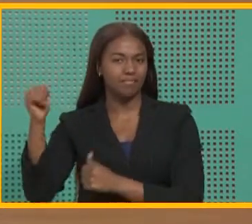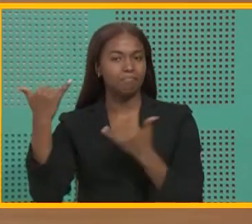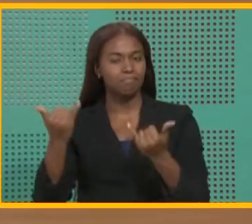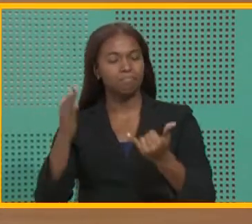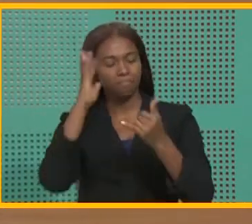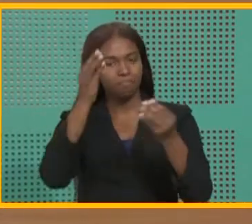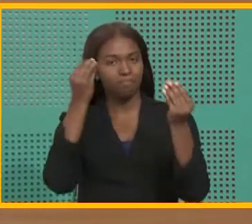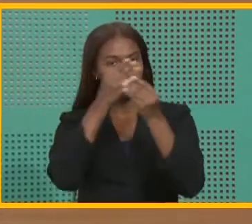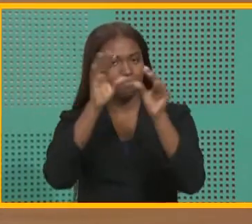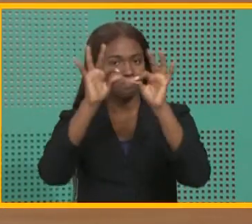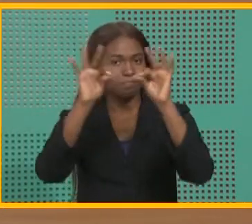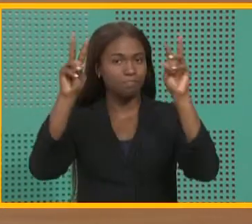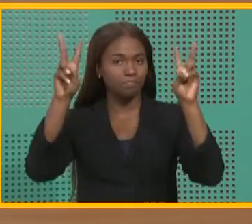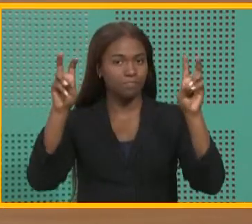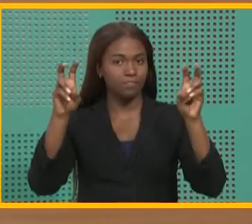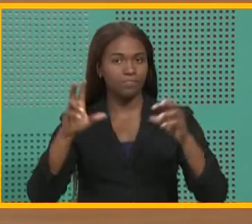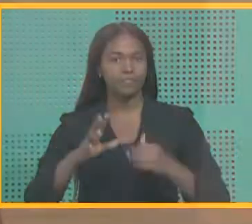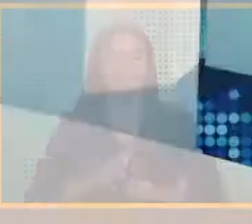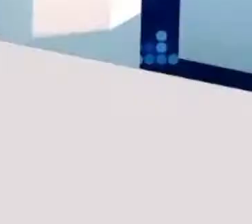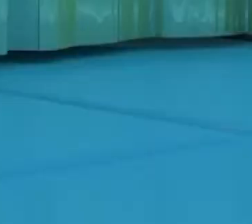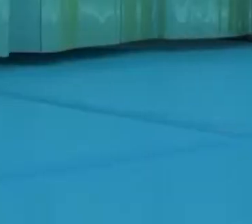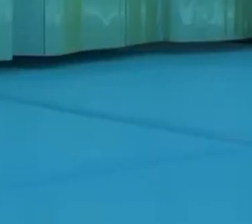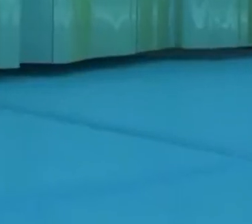damos paso a los titulares.